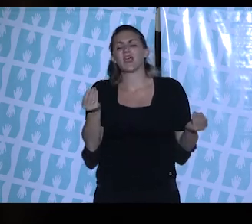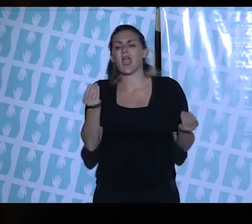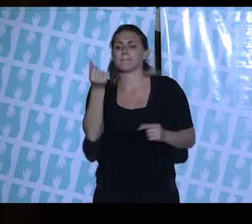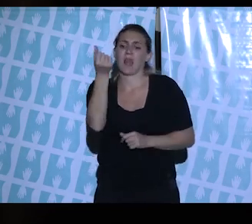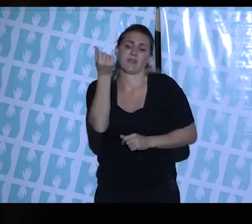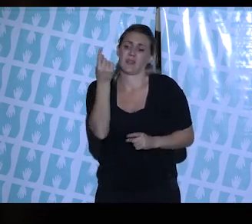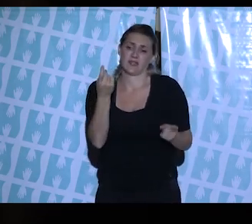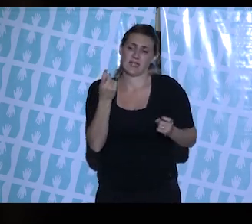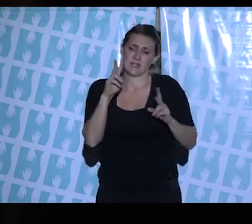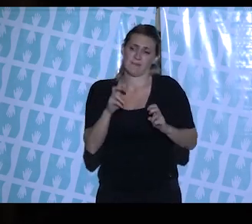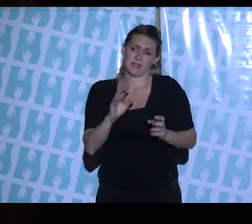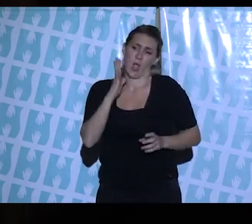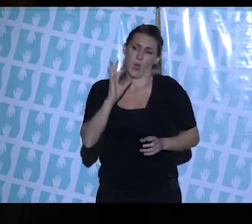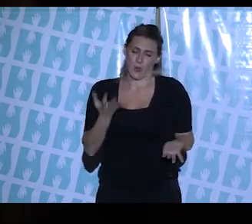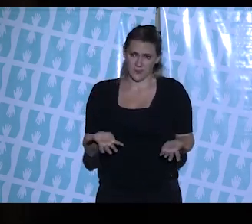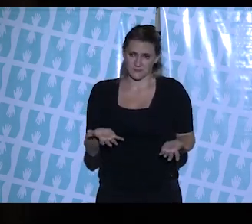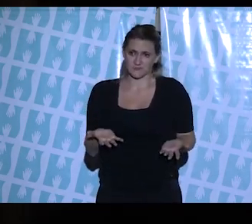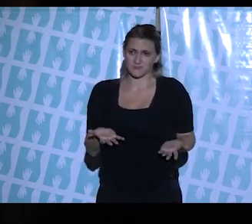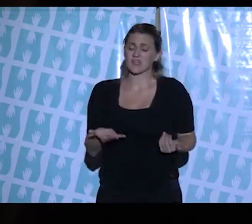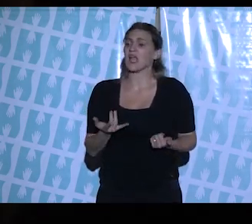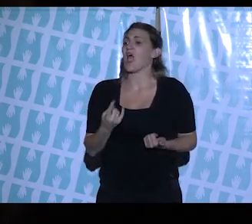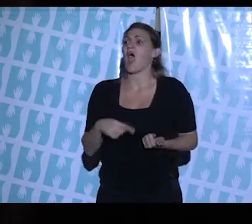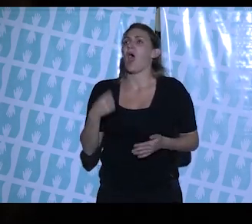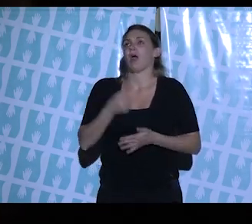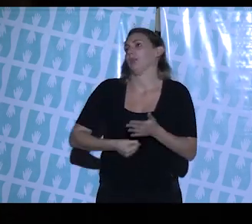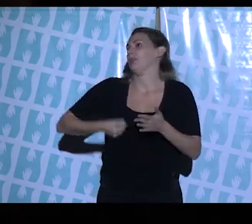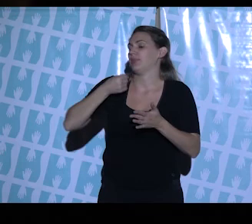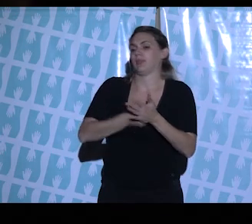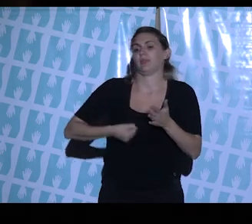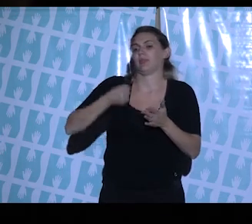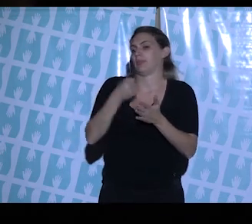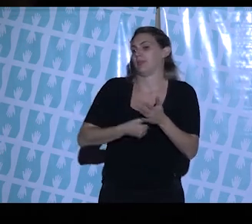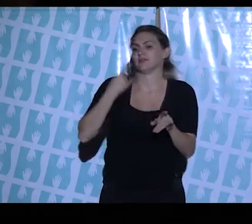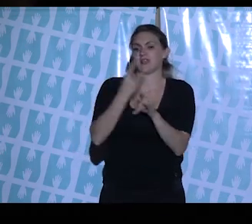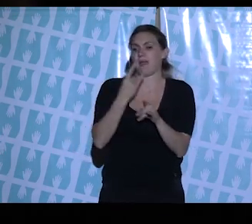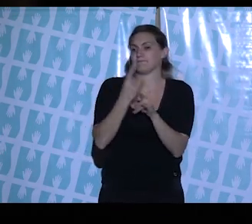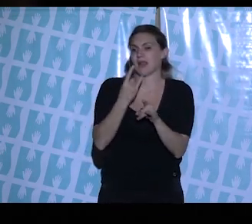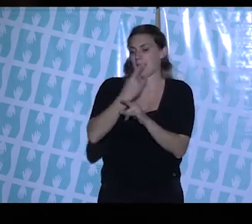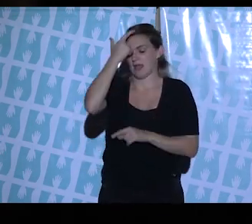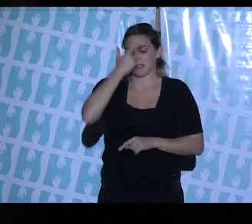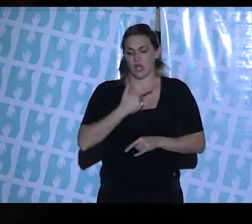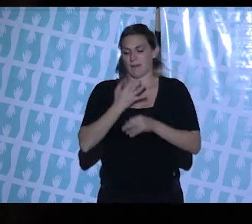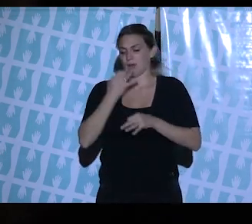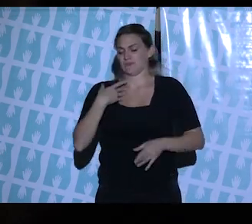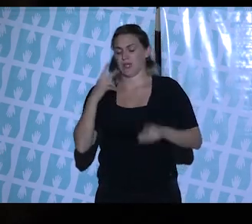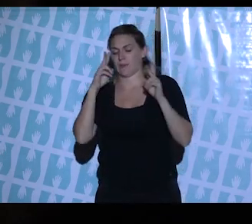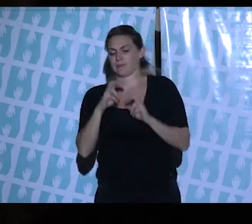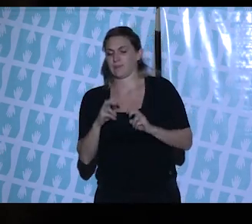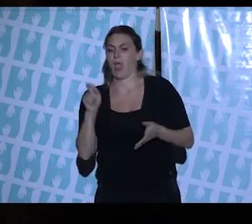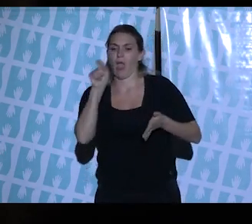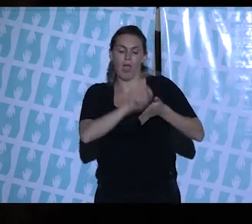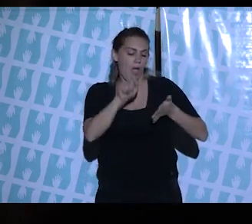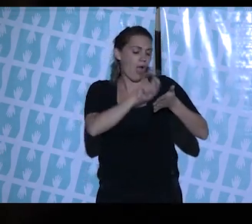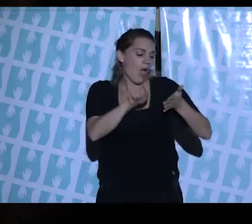para poder hacerse. Y la lucha cotidiana de todo el que hace investigación es llenar formularios